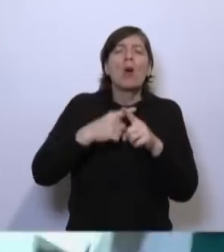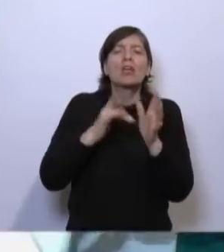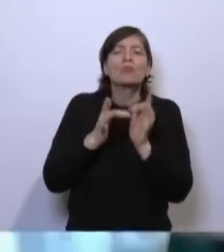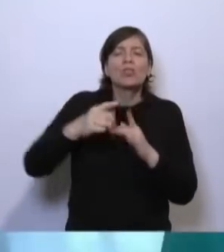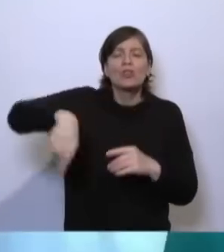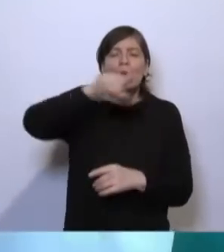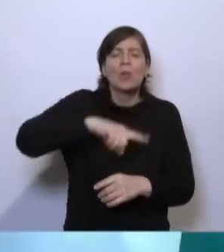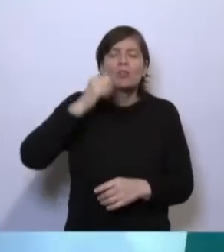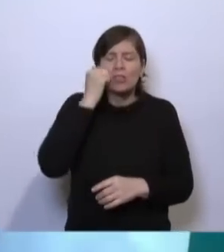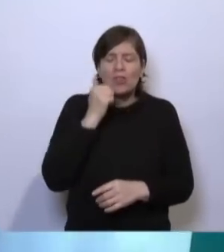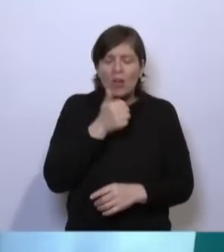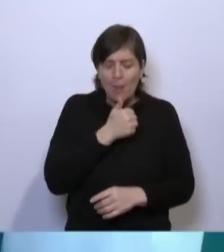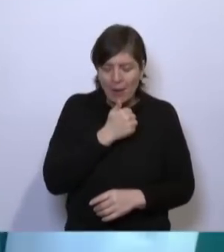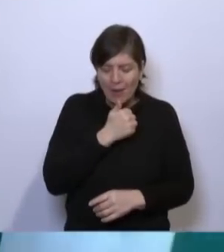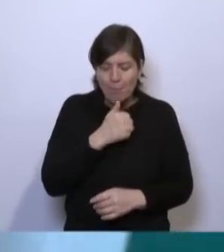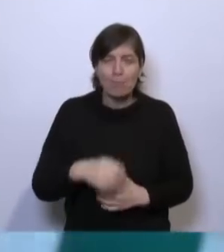Señor.